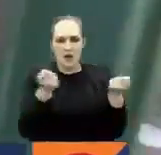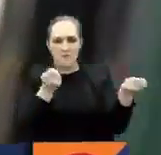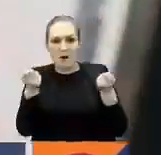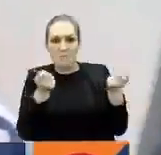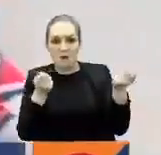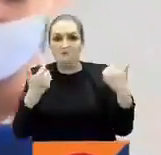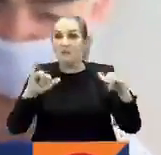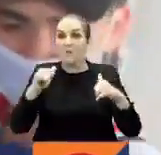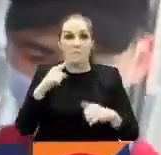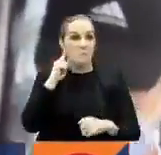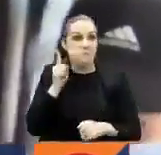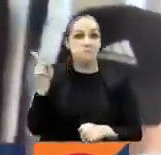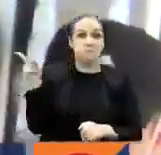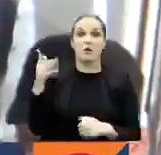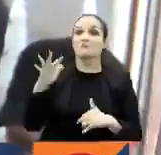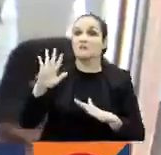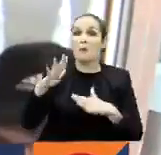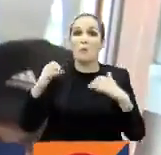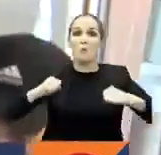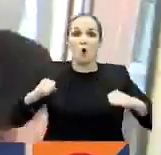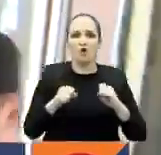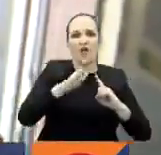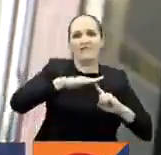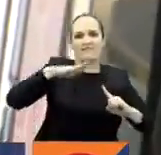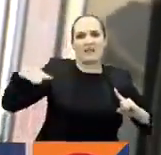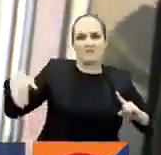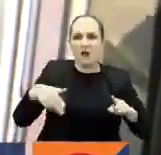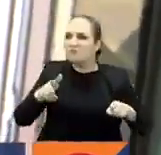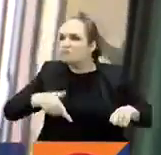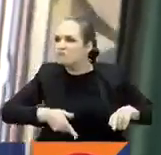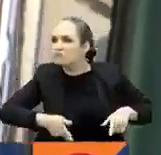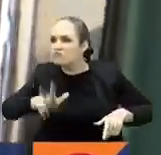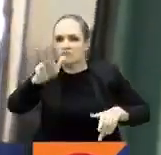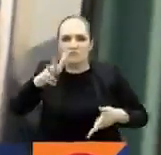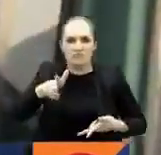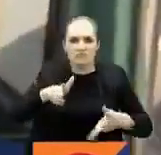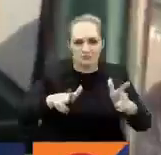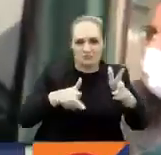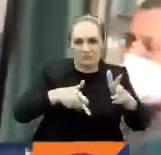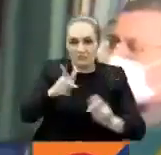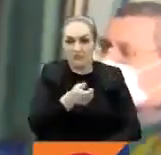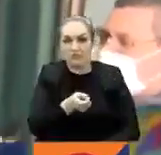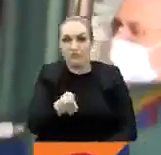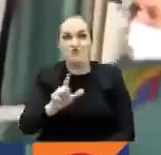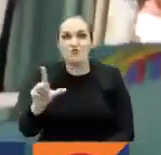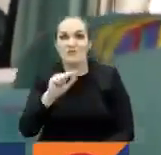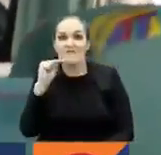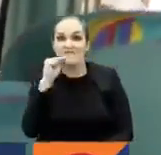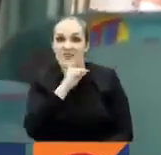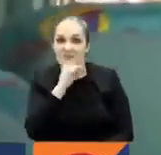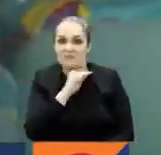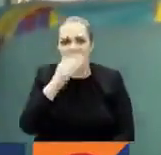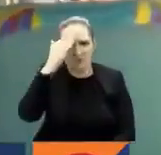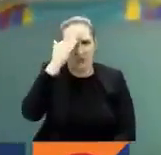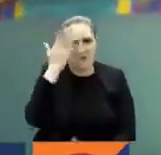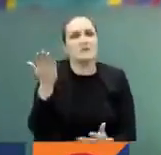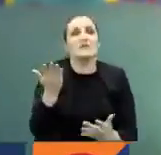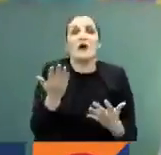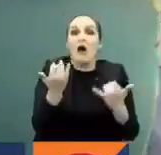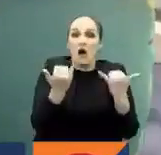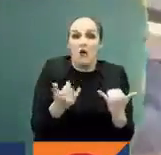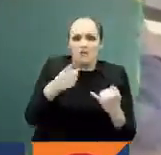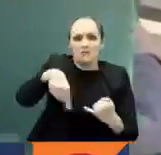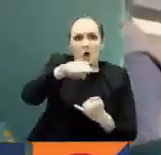ya comienzan a movilizarse para este puente festivo del Sagrado Corazón de Jesús. Muy importante que sepan todos ustedes que también